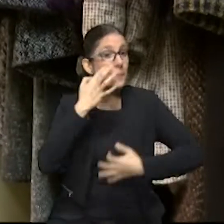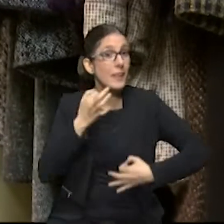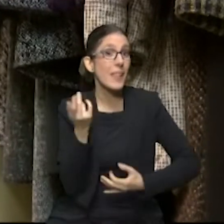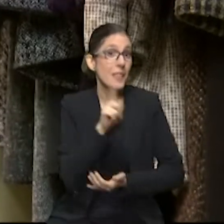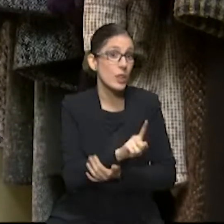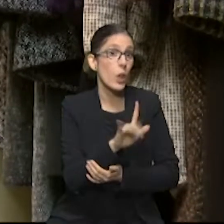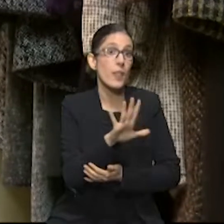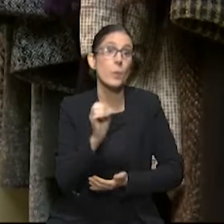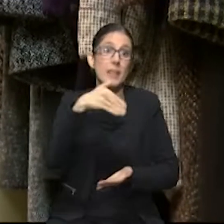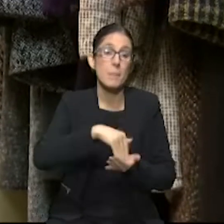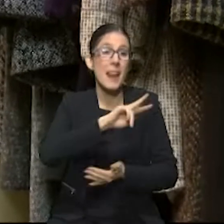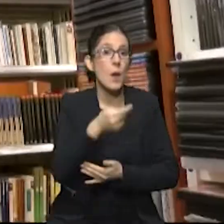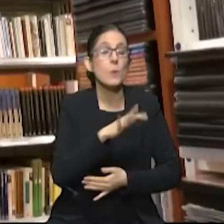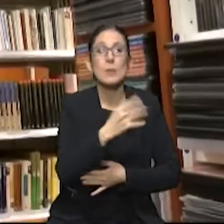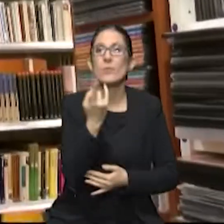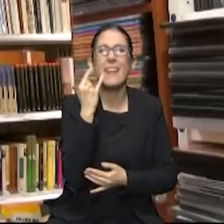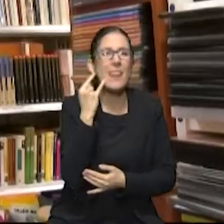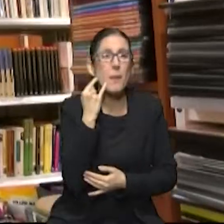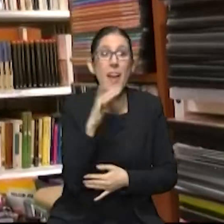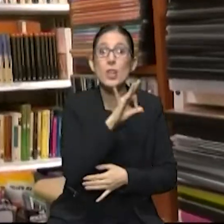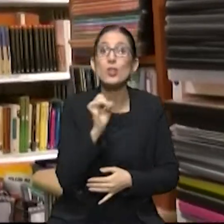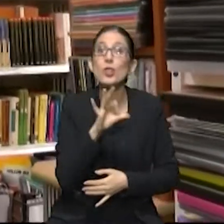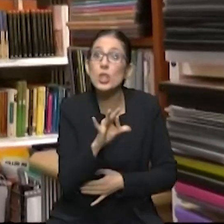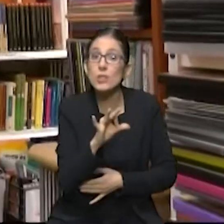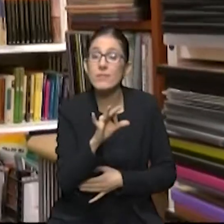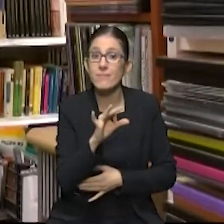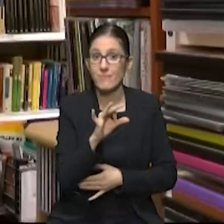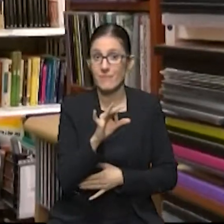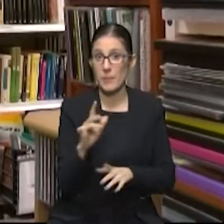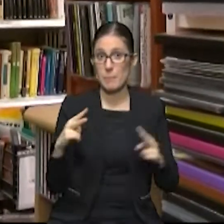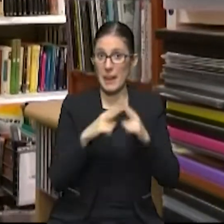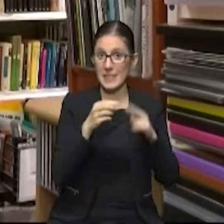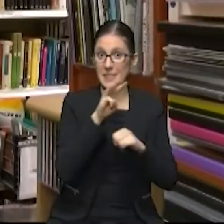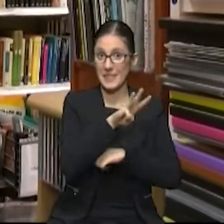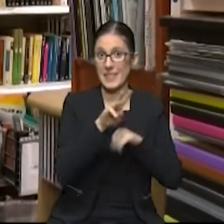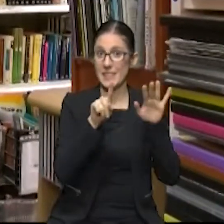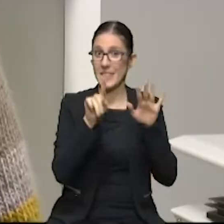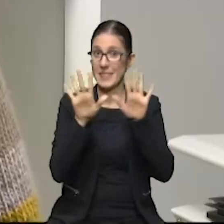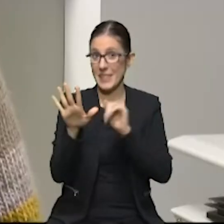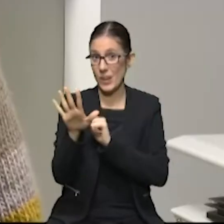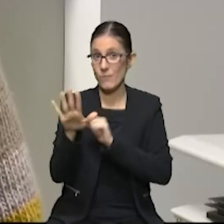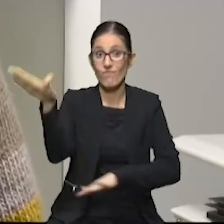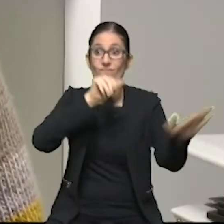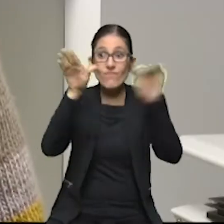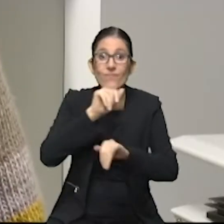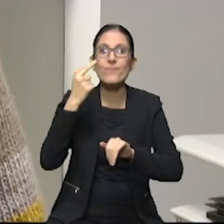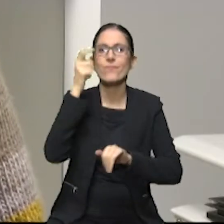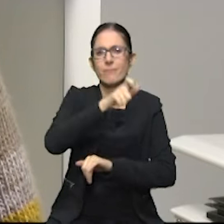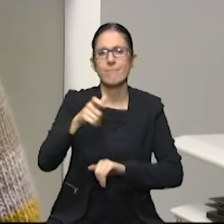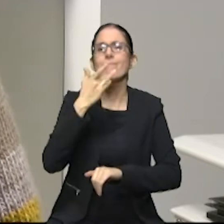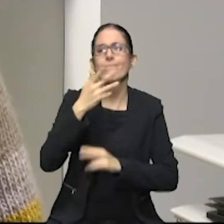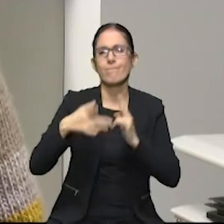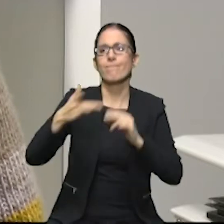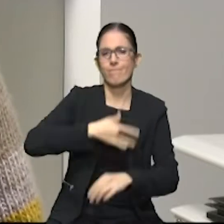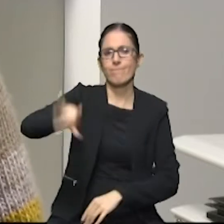y una llamada, SOS París 365, a la que acudieron las donaciones. Estamos emocionados, estamos impactados de la respuesta que ha